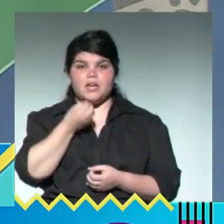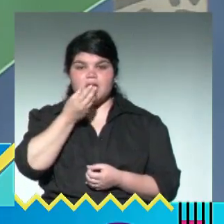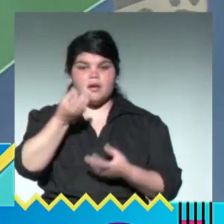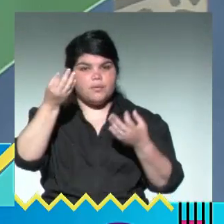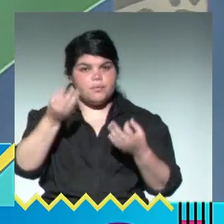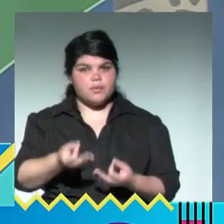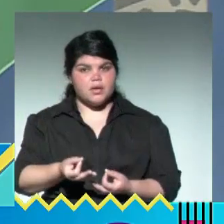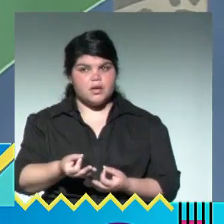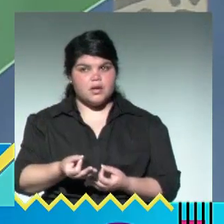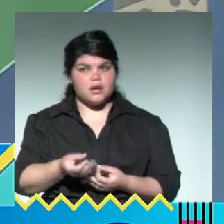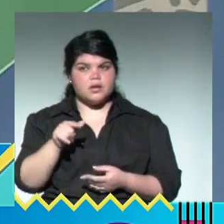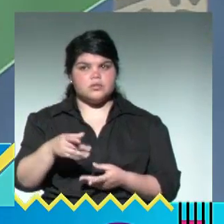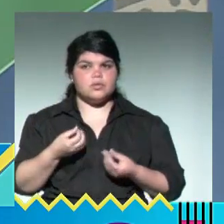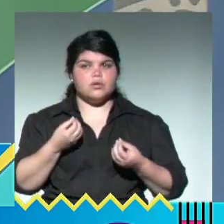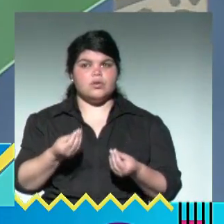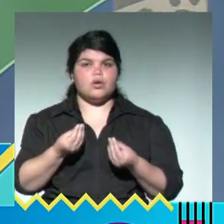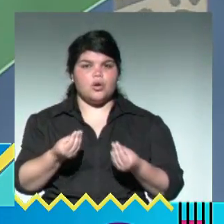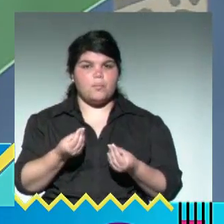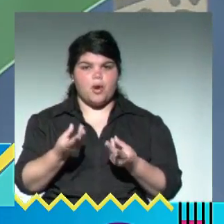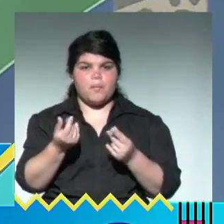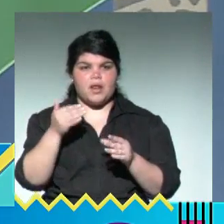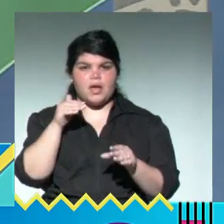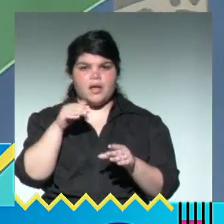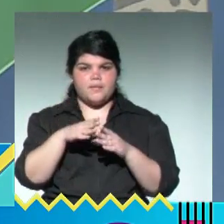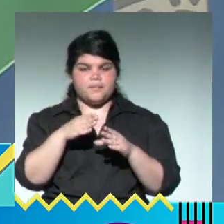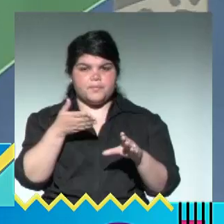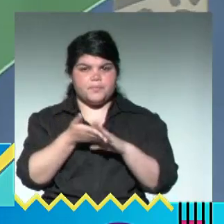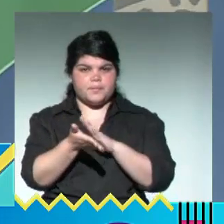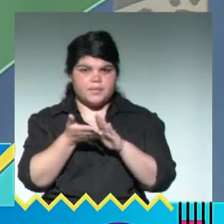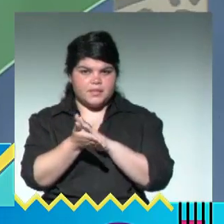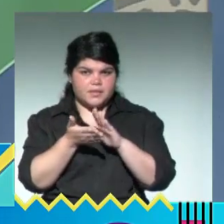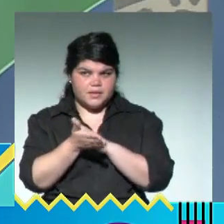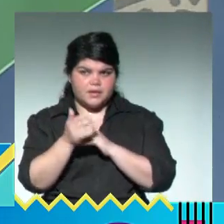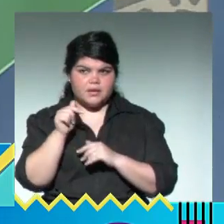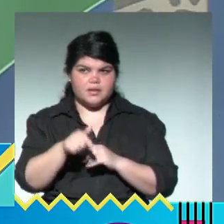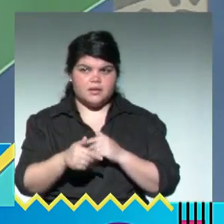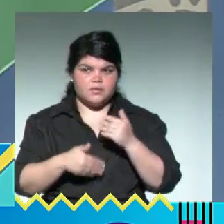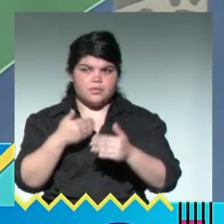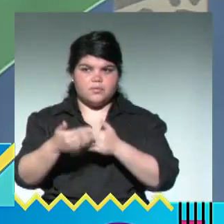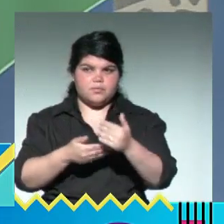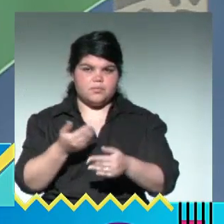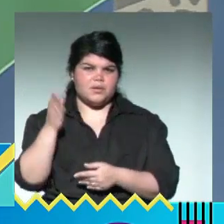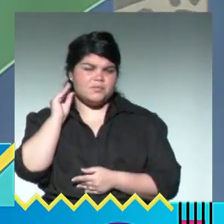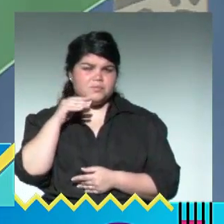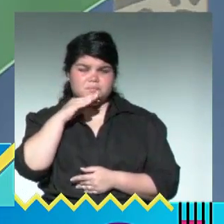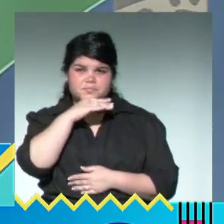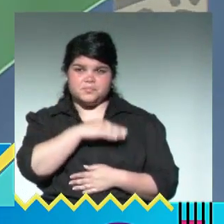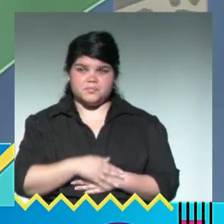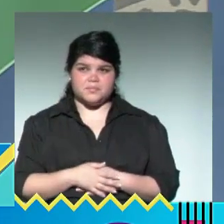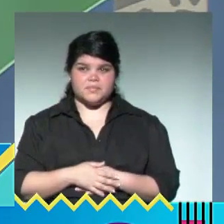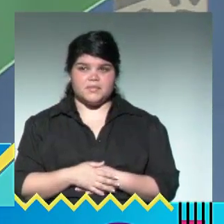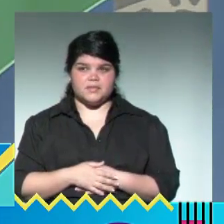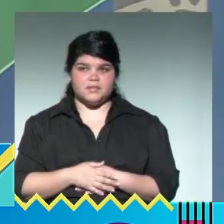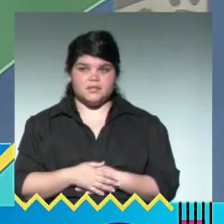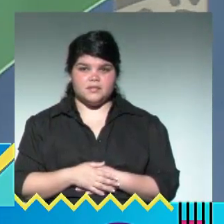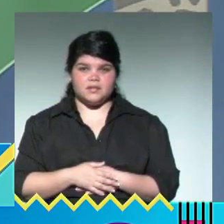se financiaba con mucha emisión monetaria y reservas. Macri frenó un poco eso, entonces empezó a financiar con deuda. Y la deuda te trae